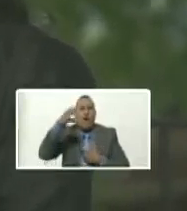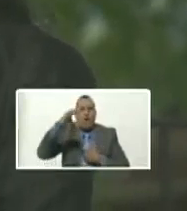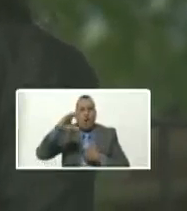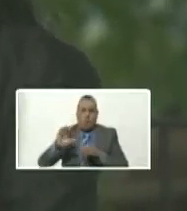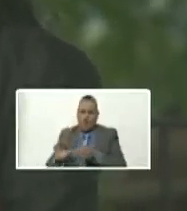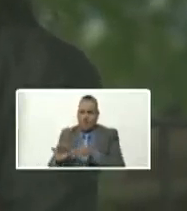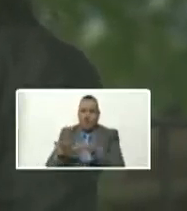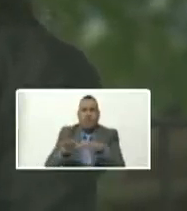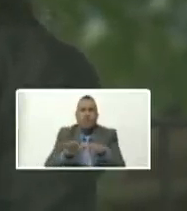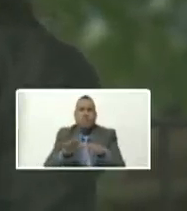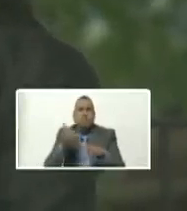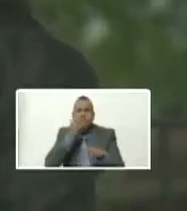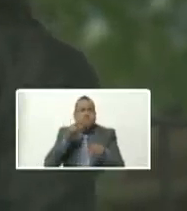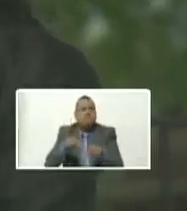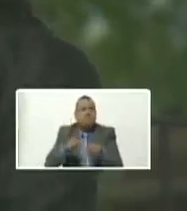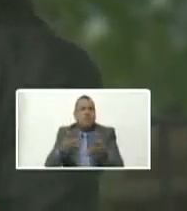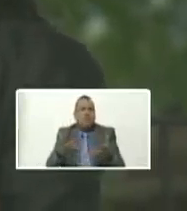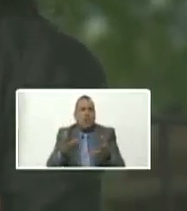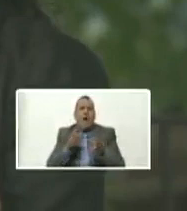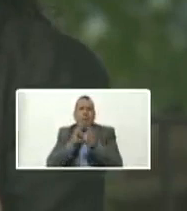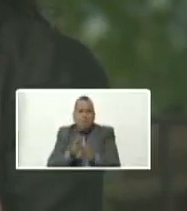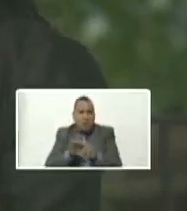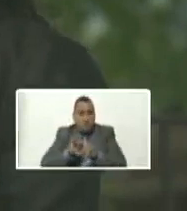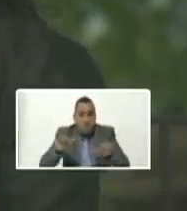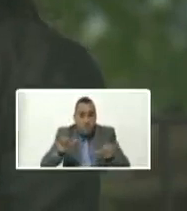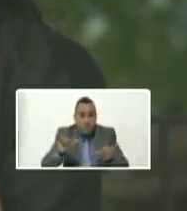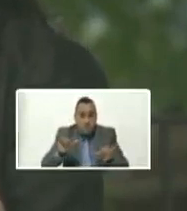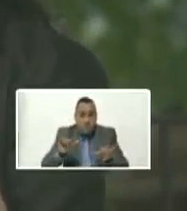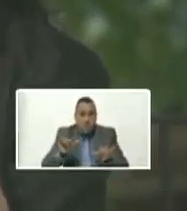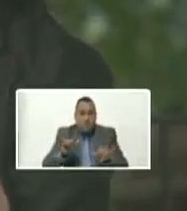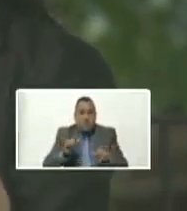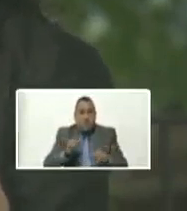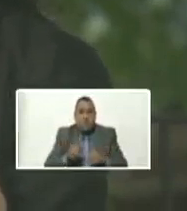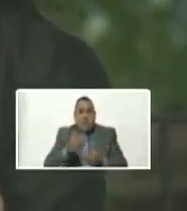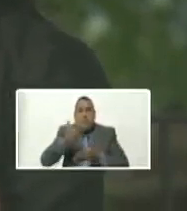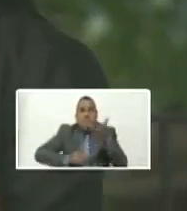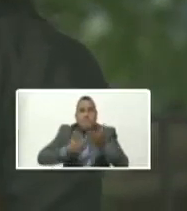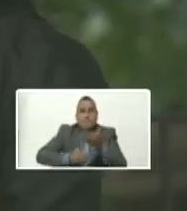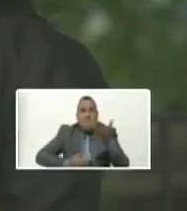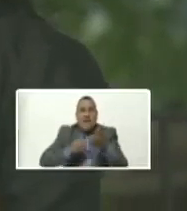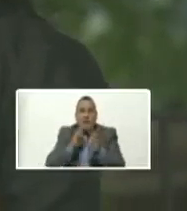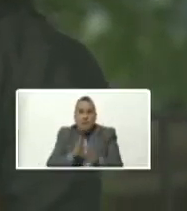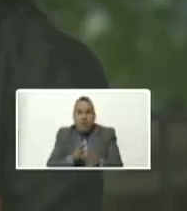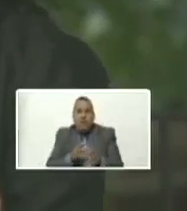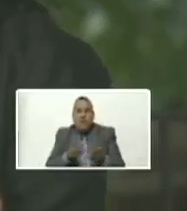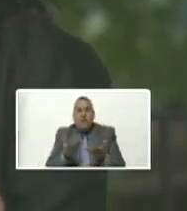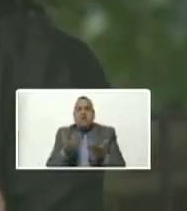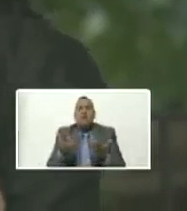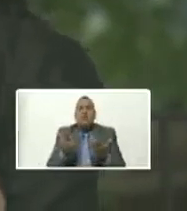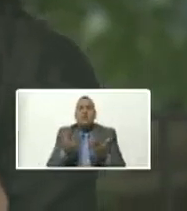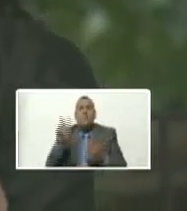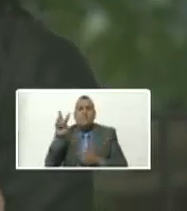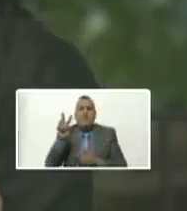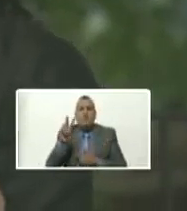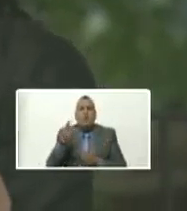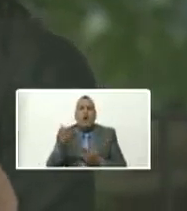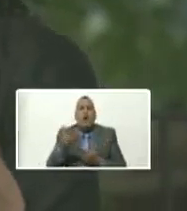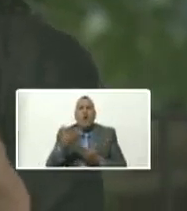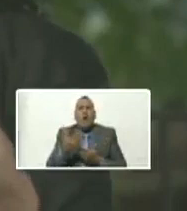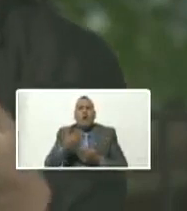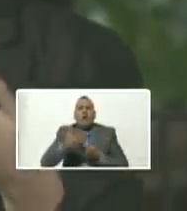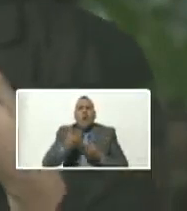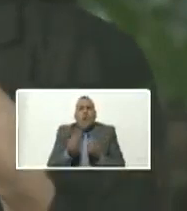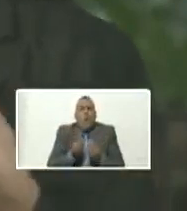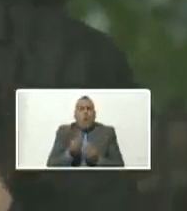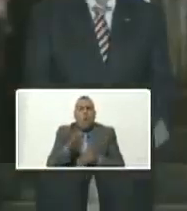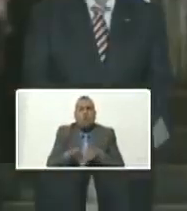quisiera preguntarle si ya hubo alguna respuesta a dicha solicitud y cuáles serán los pasos a seguir por Venezuela respecto a esta denuncia.